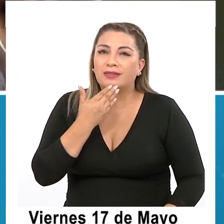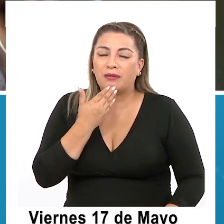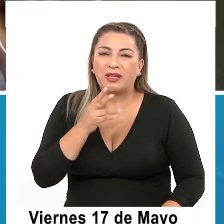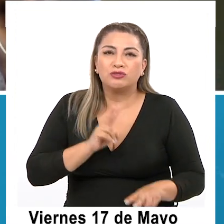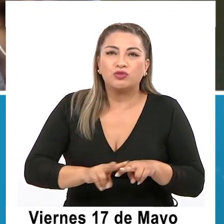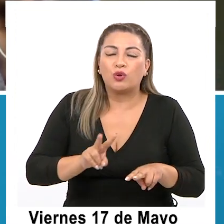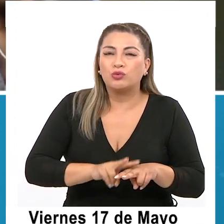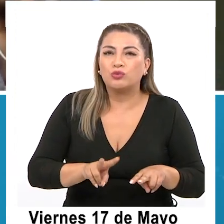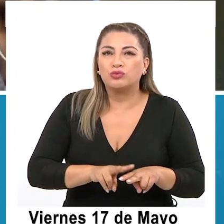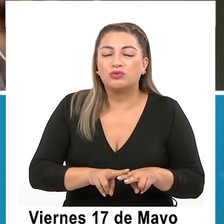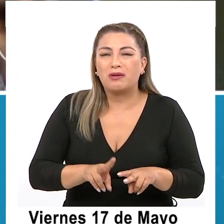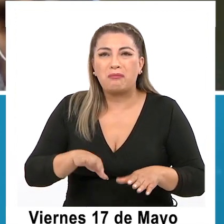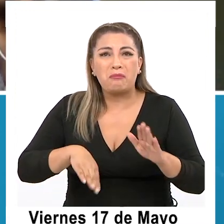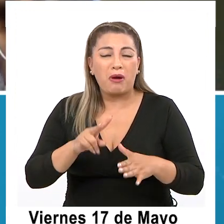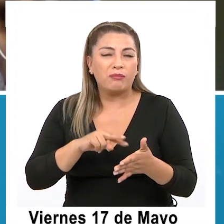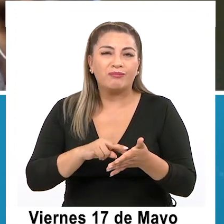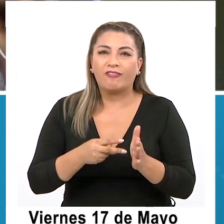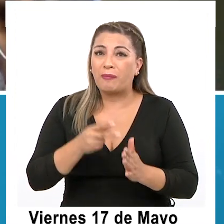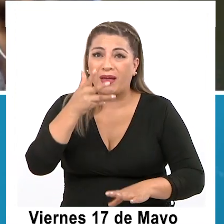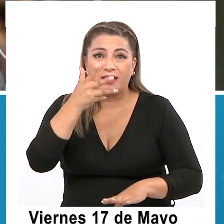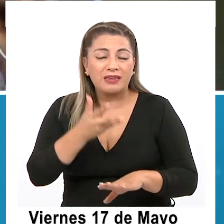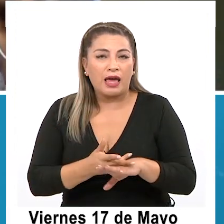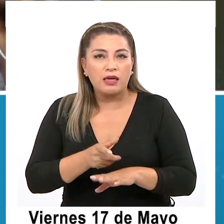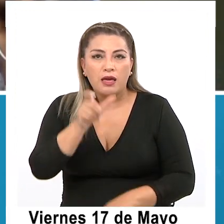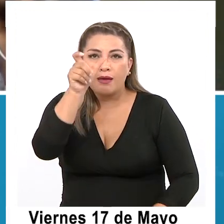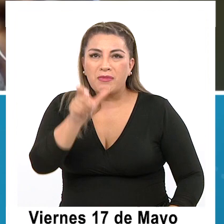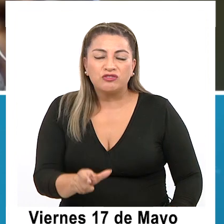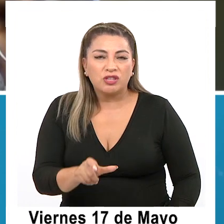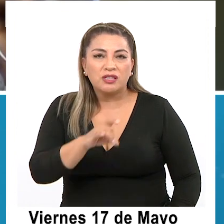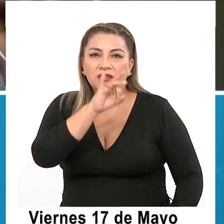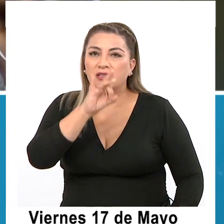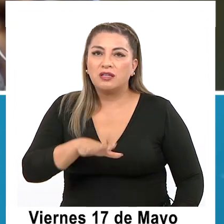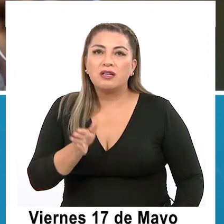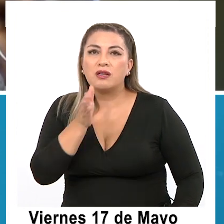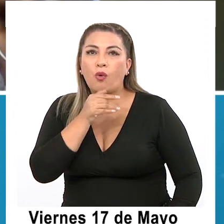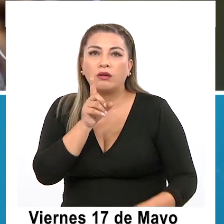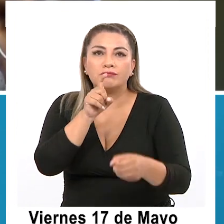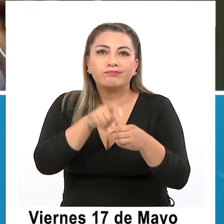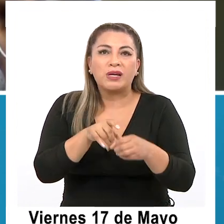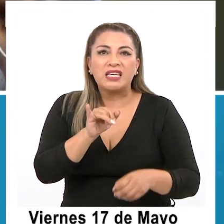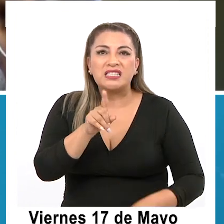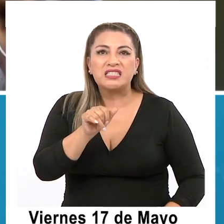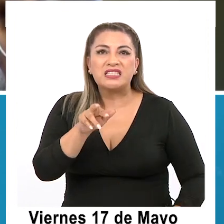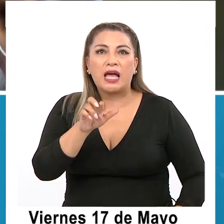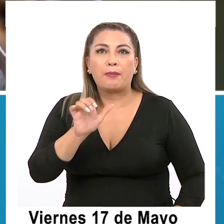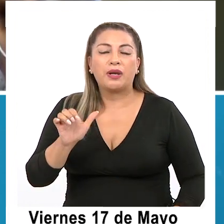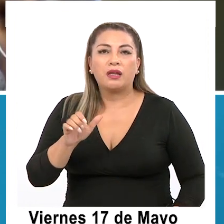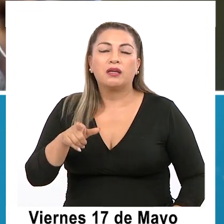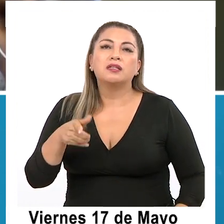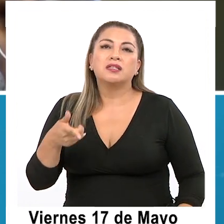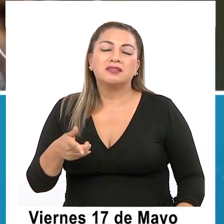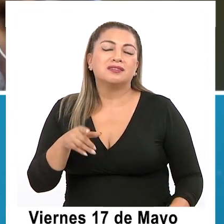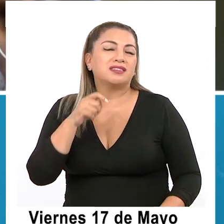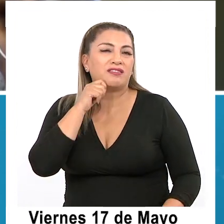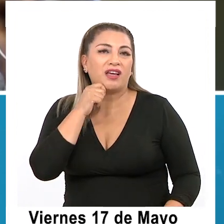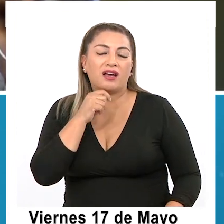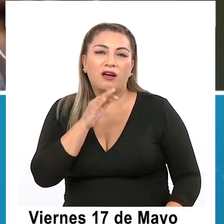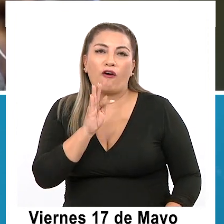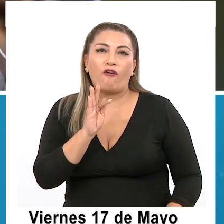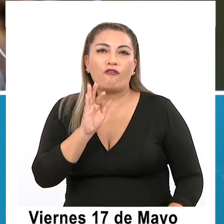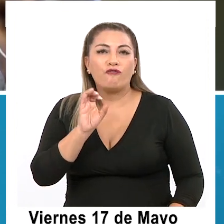resuelve el mayor drama que sufren los chilenos, que no está en las ISAPRES, sino que está en el sistema estatal, que hasta el día de